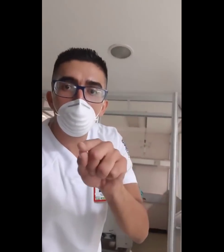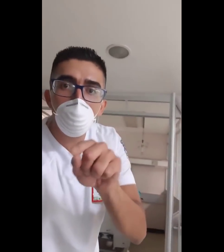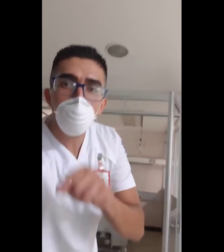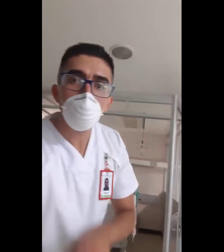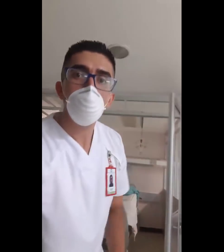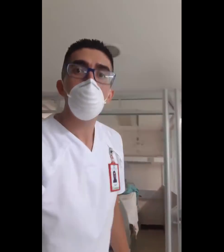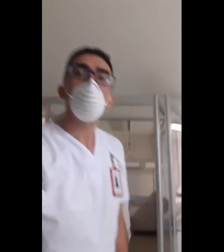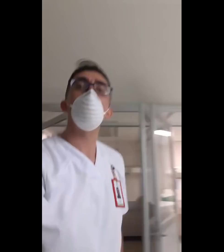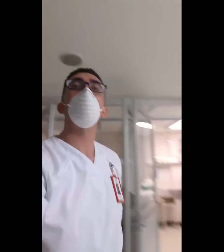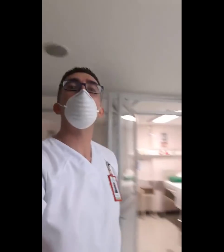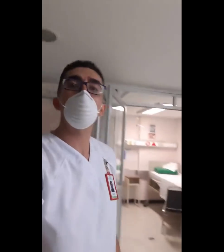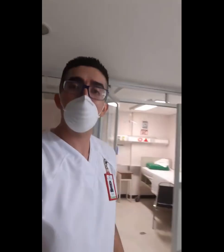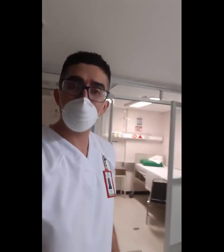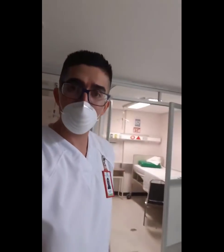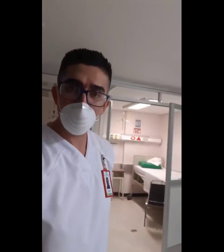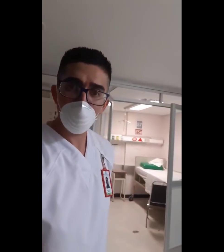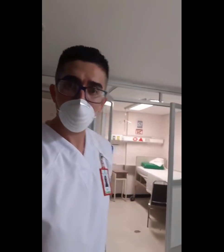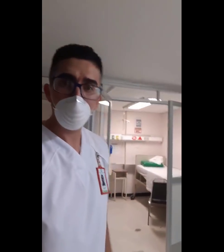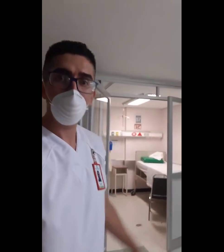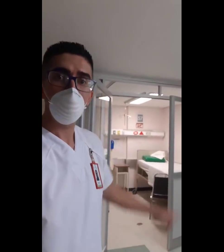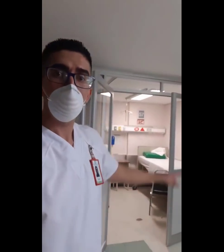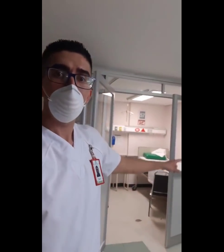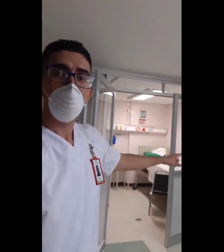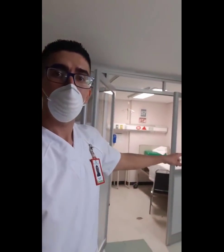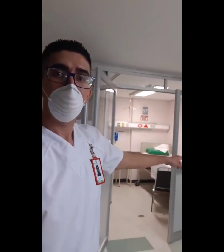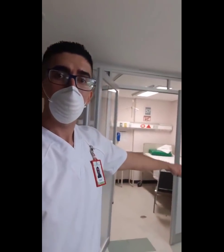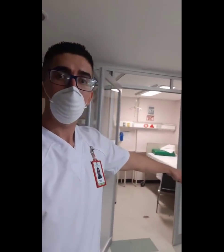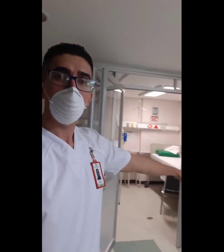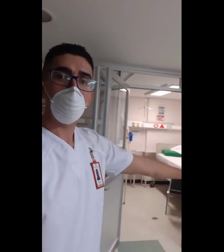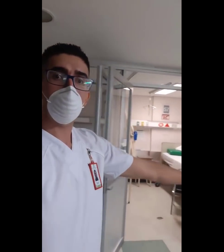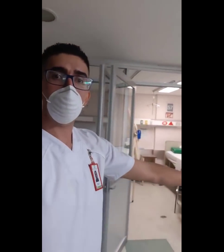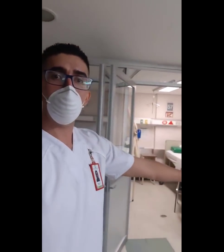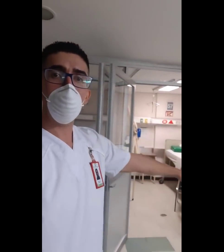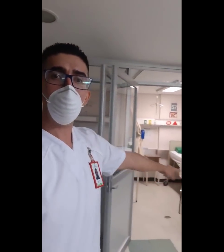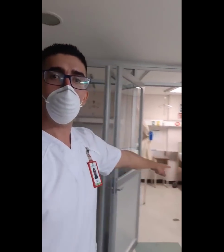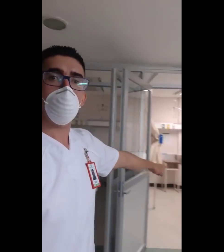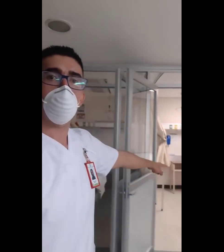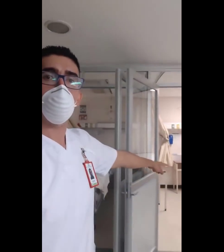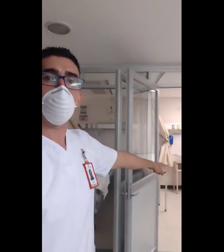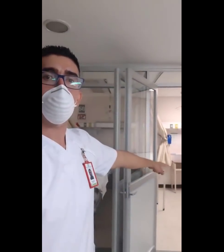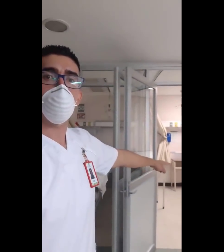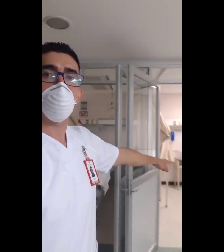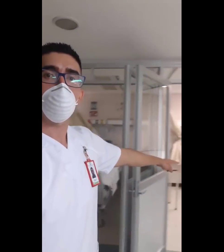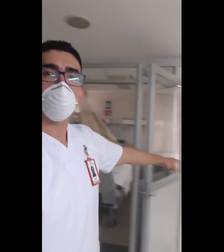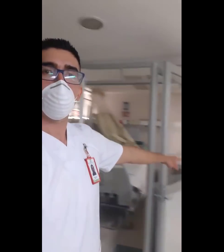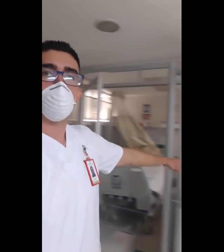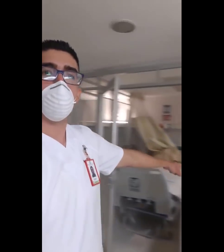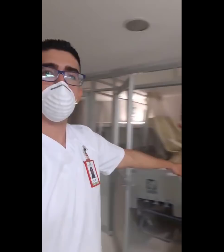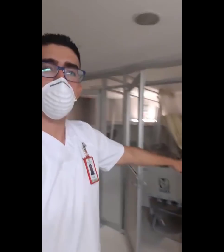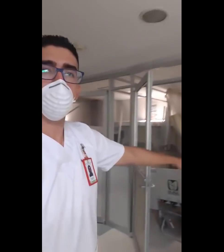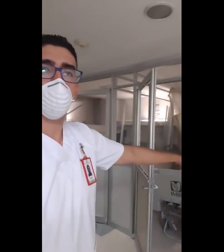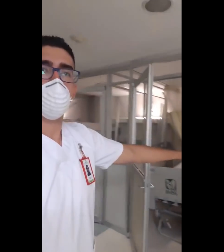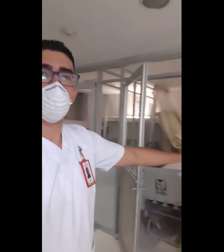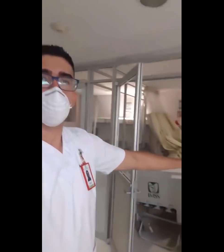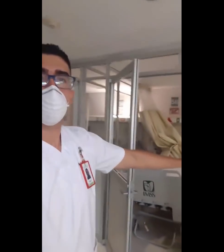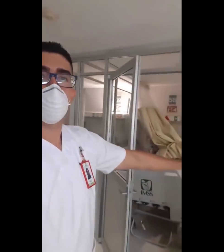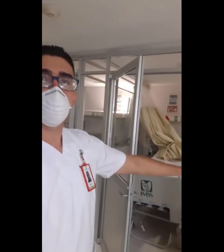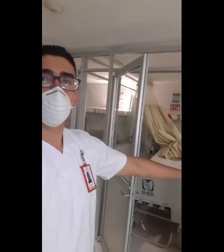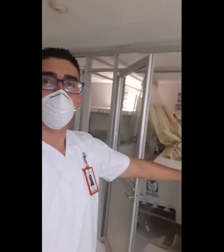Así que tú dime, ¿dónde vas a querer estar? ¿En ese aislado? ¿En